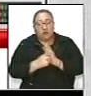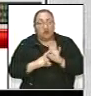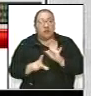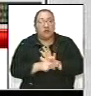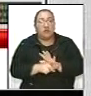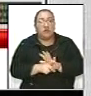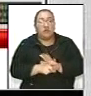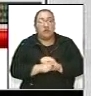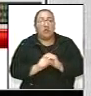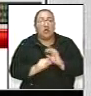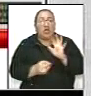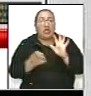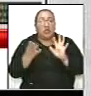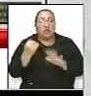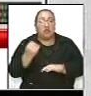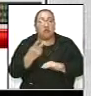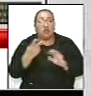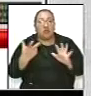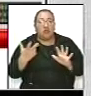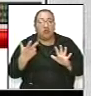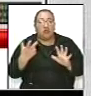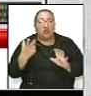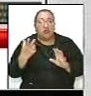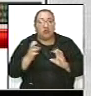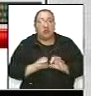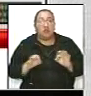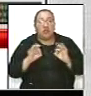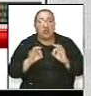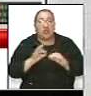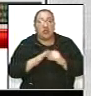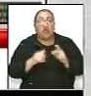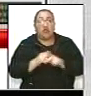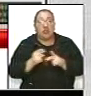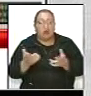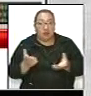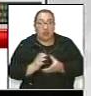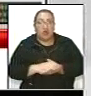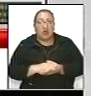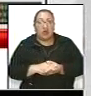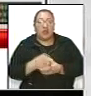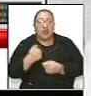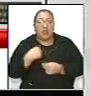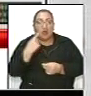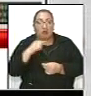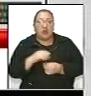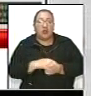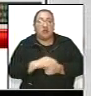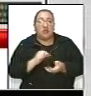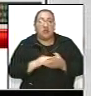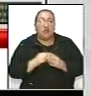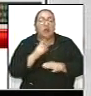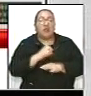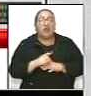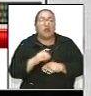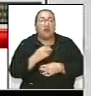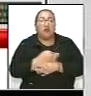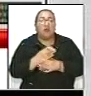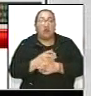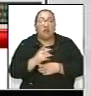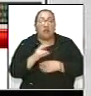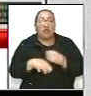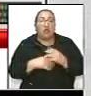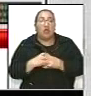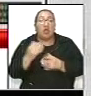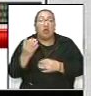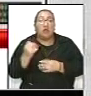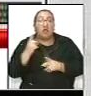legislativo 1428, sumamente importante también, tiene por objeto desarrollar medidas para la atención